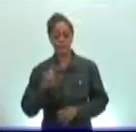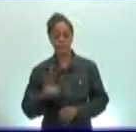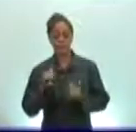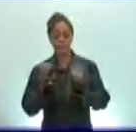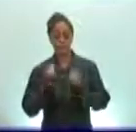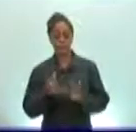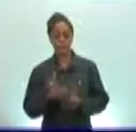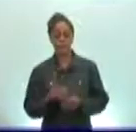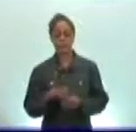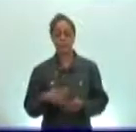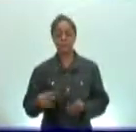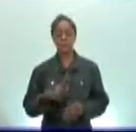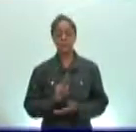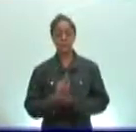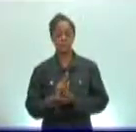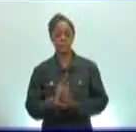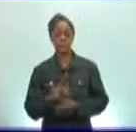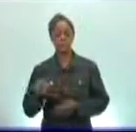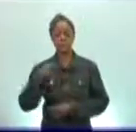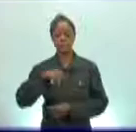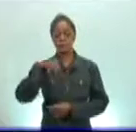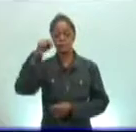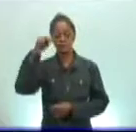del poderoso vecino del norte.